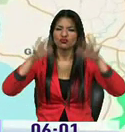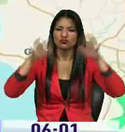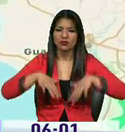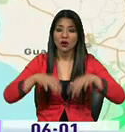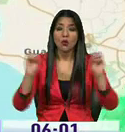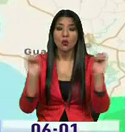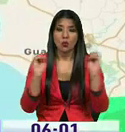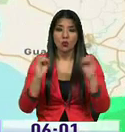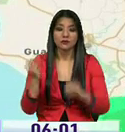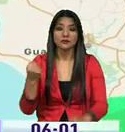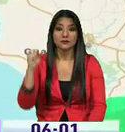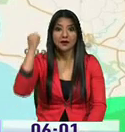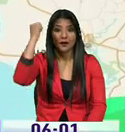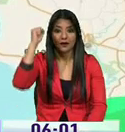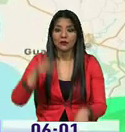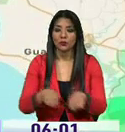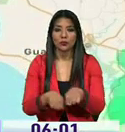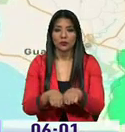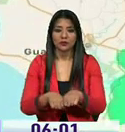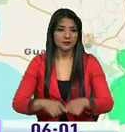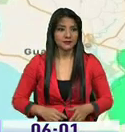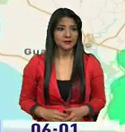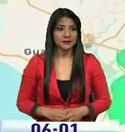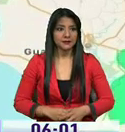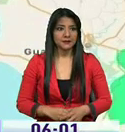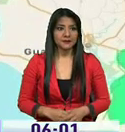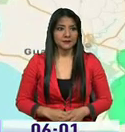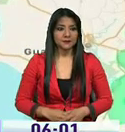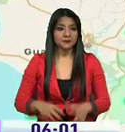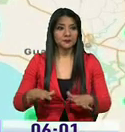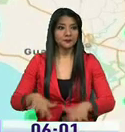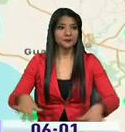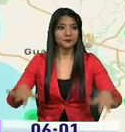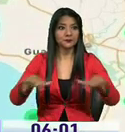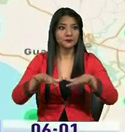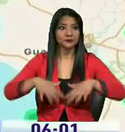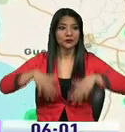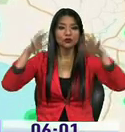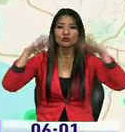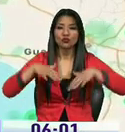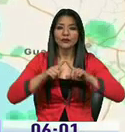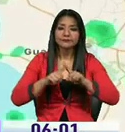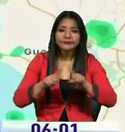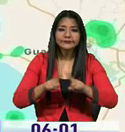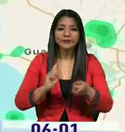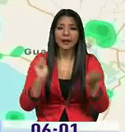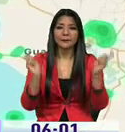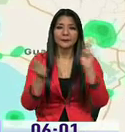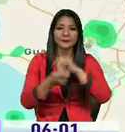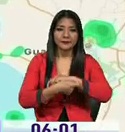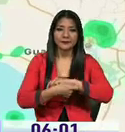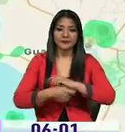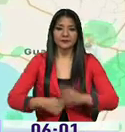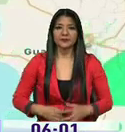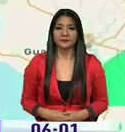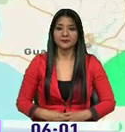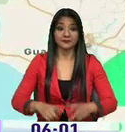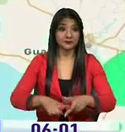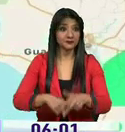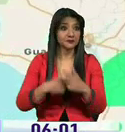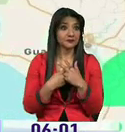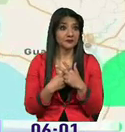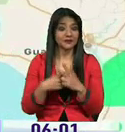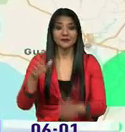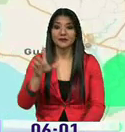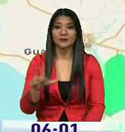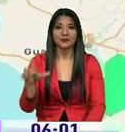la Serranía Central. Ahí vemos cómo el mapa de lluvias va variando a lo largo del día. Así que así comenzamos, así arrancamos este